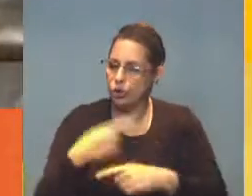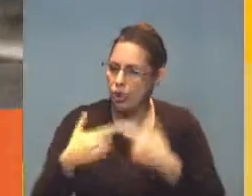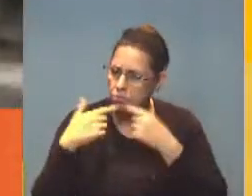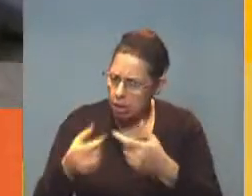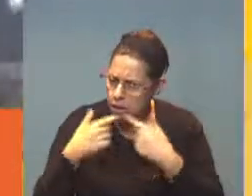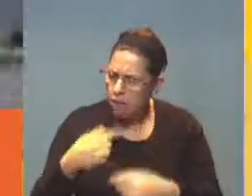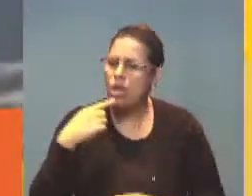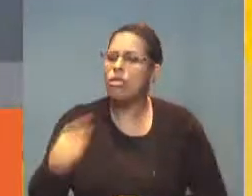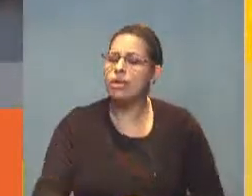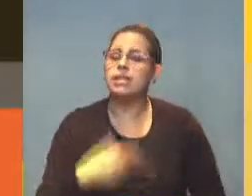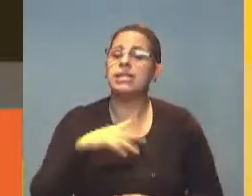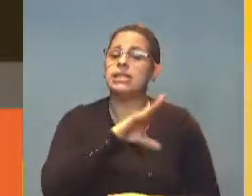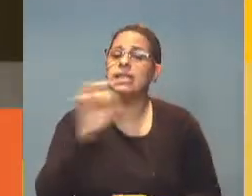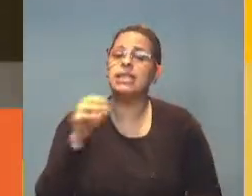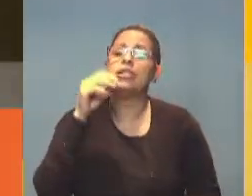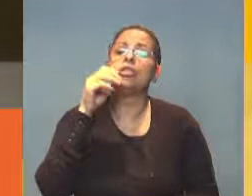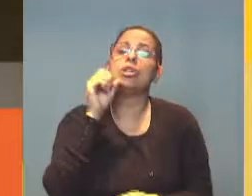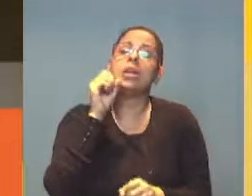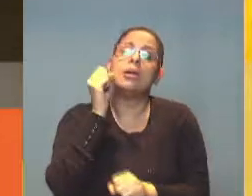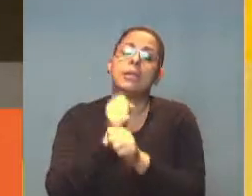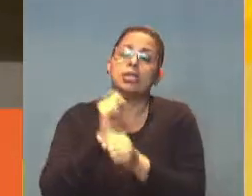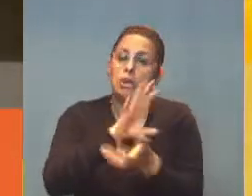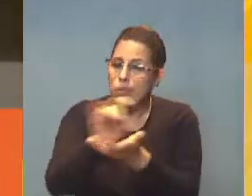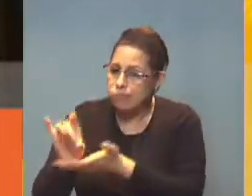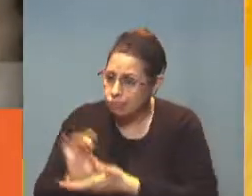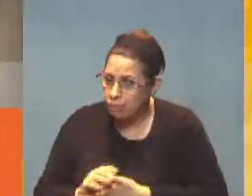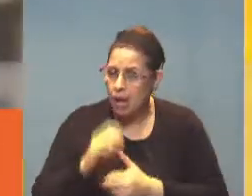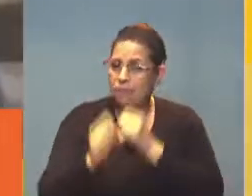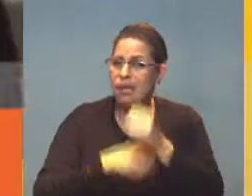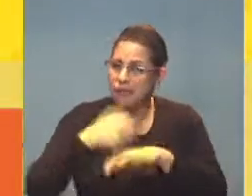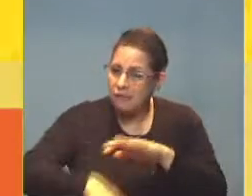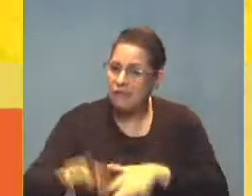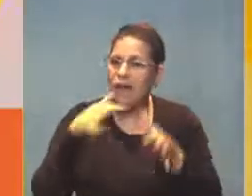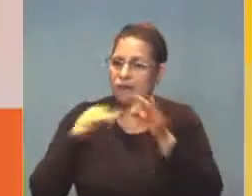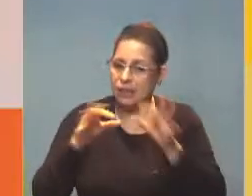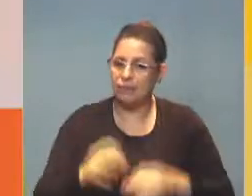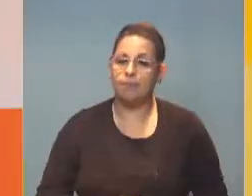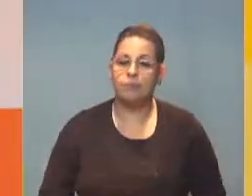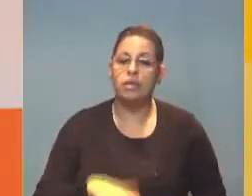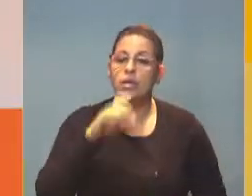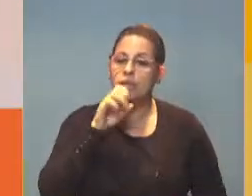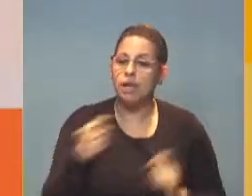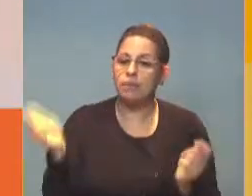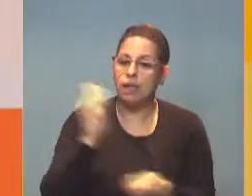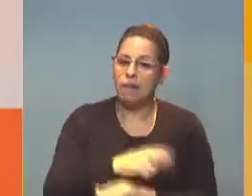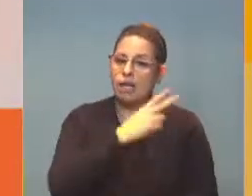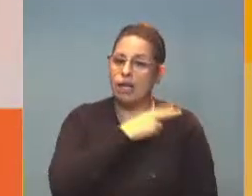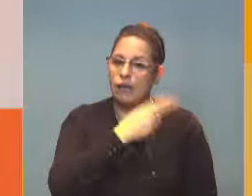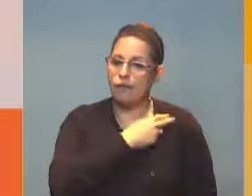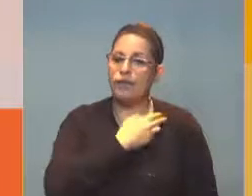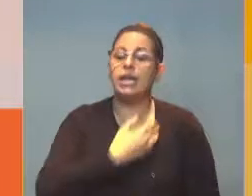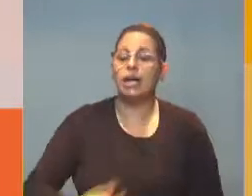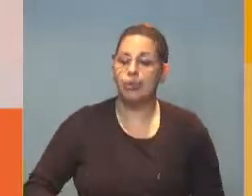por la desafectación de unos 300 empleados de la planta, que está en proceso de venta. Trump cambió a su jefe de